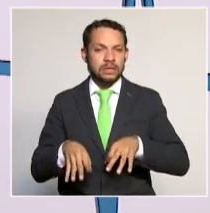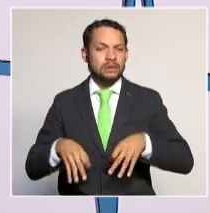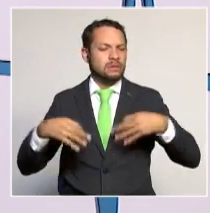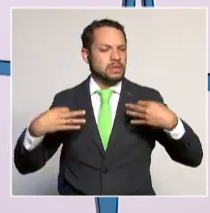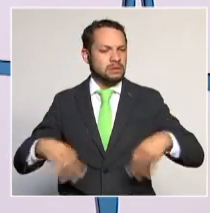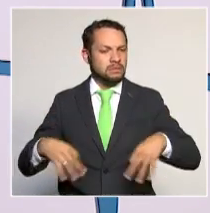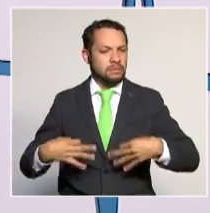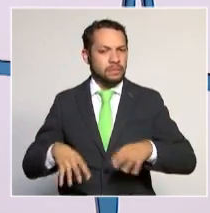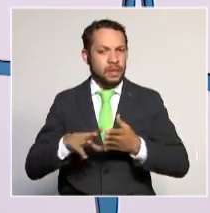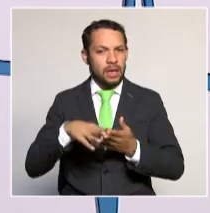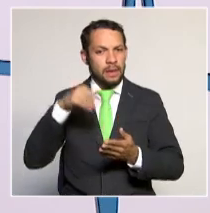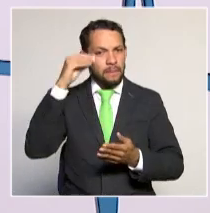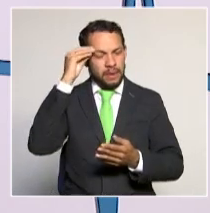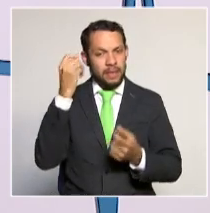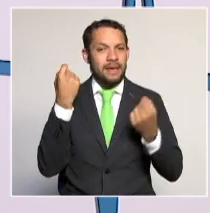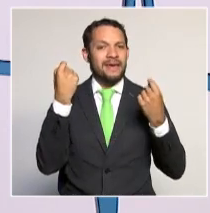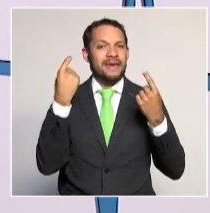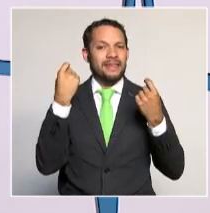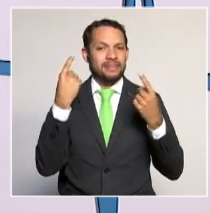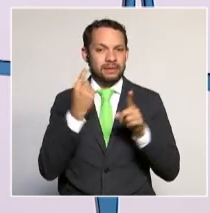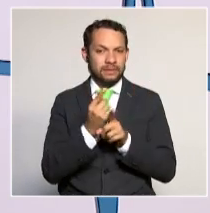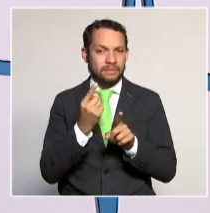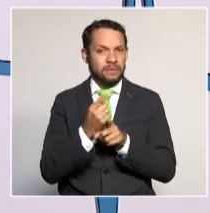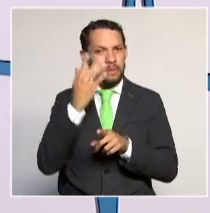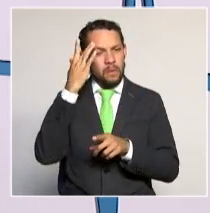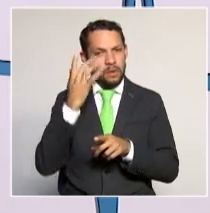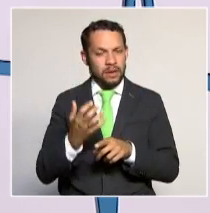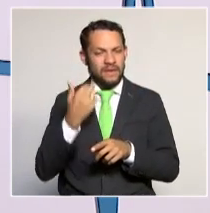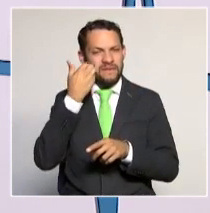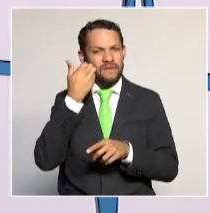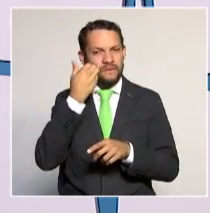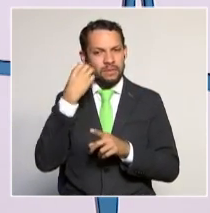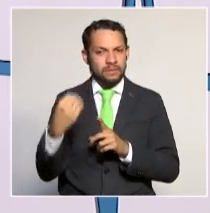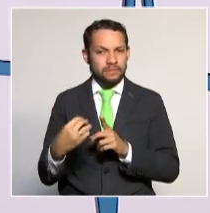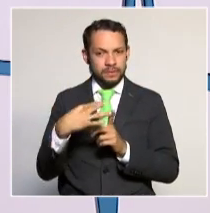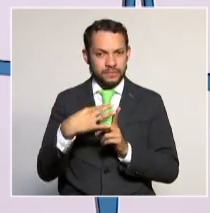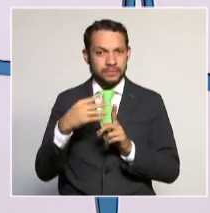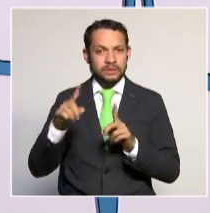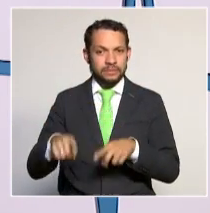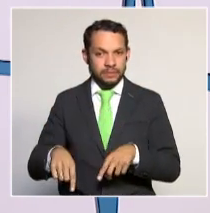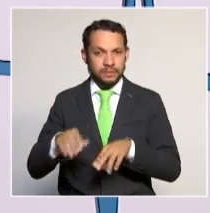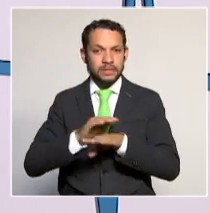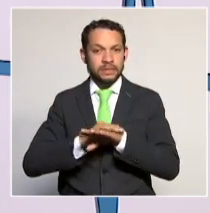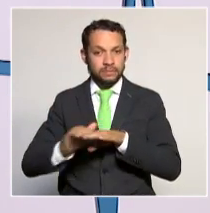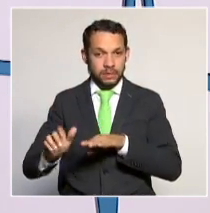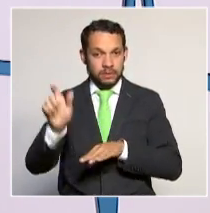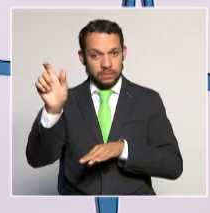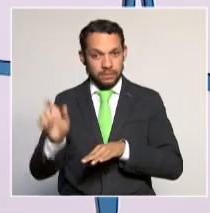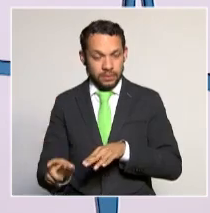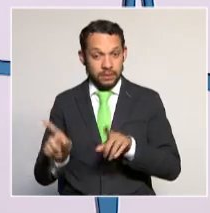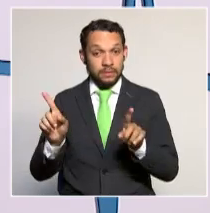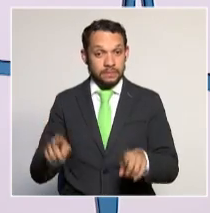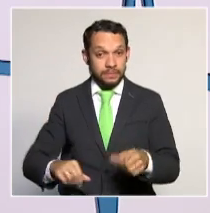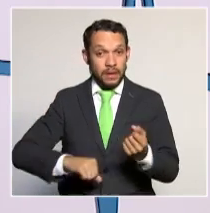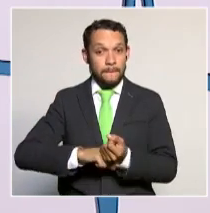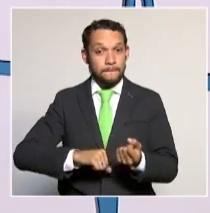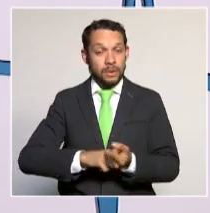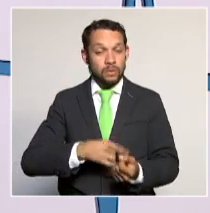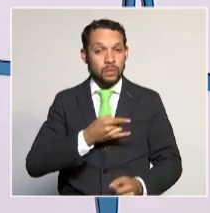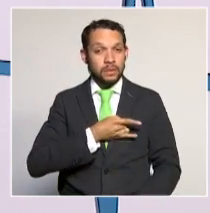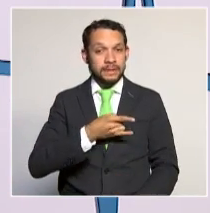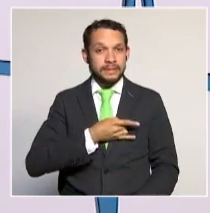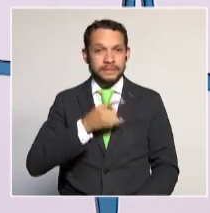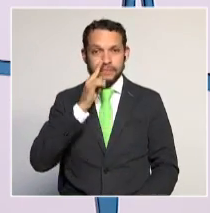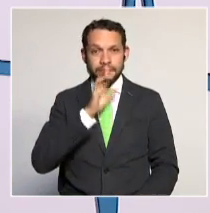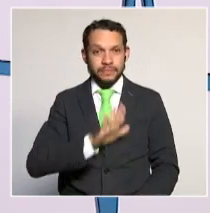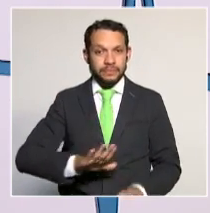ustedes entender qué es el Alzheimer. Hoy vamos a estar con un invitado gracias a ese apoyo que hemos recibido de la Universidad de